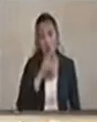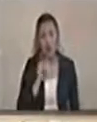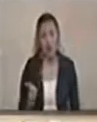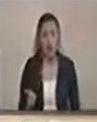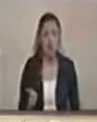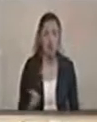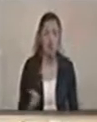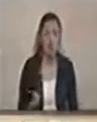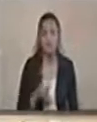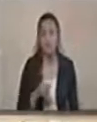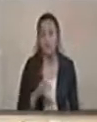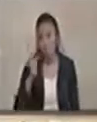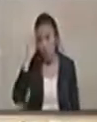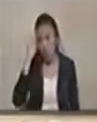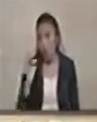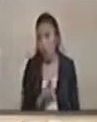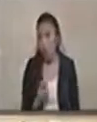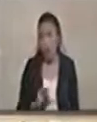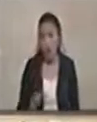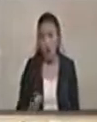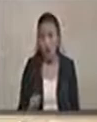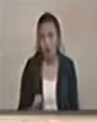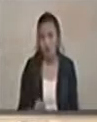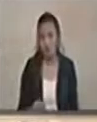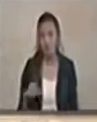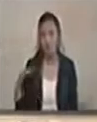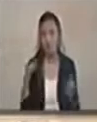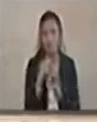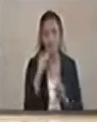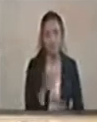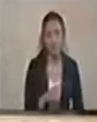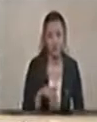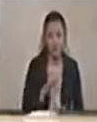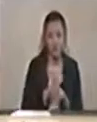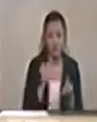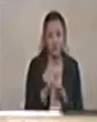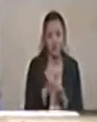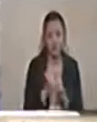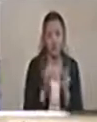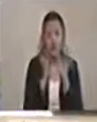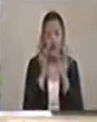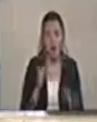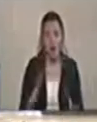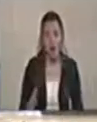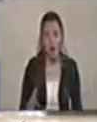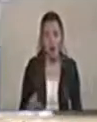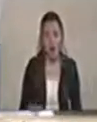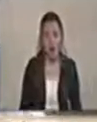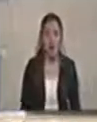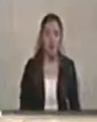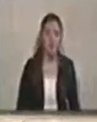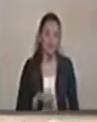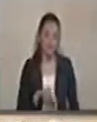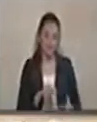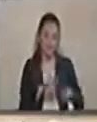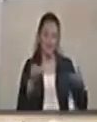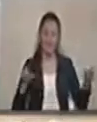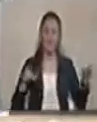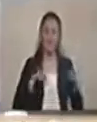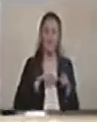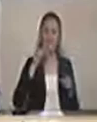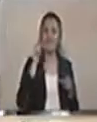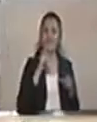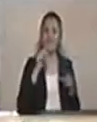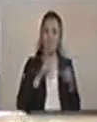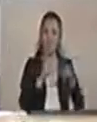droga y una droga que genera un daño para la sociedad muy grave. Pero estos centros, pues, si bien